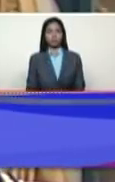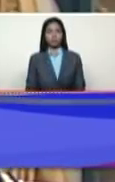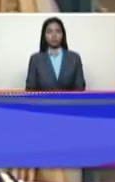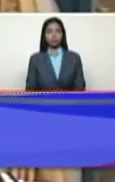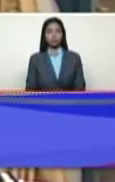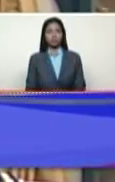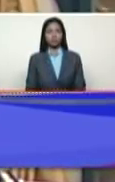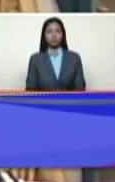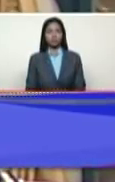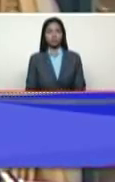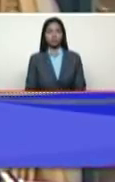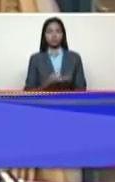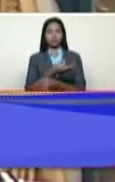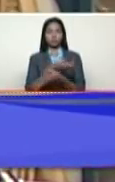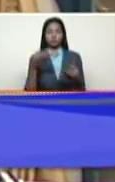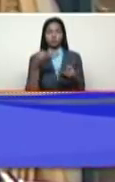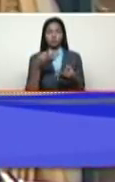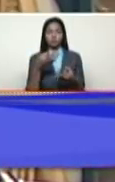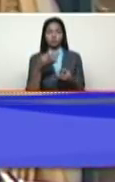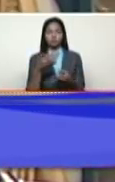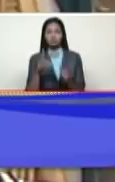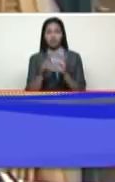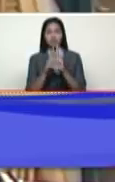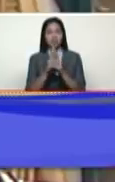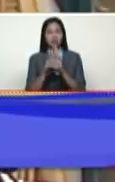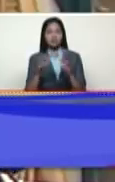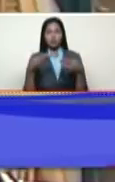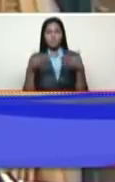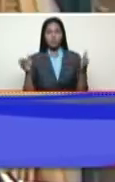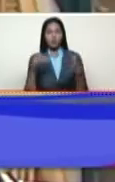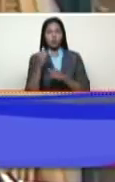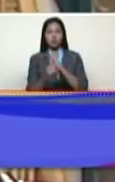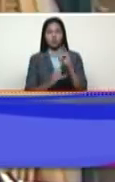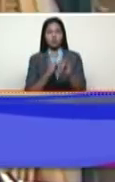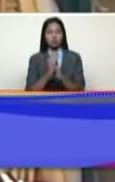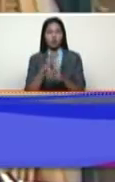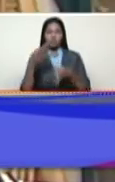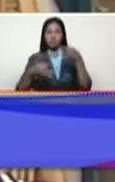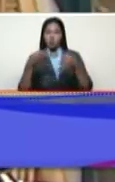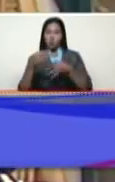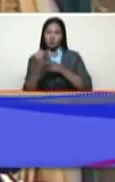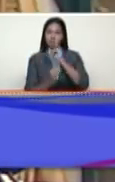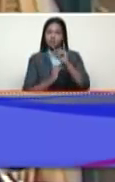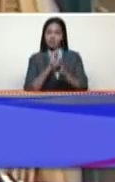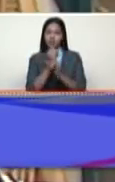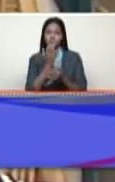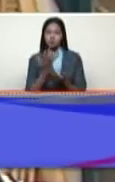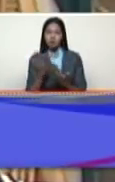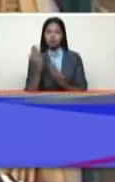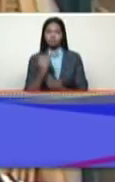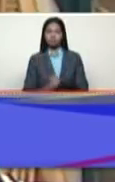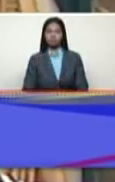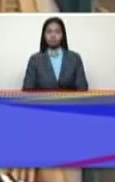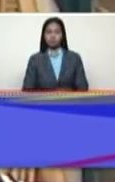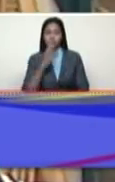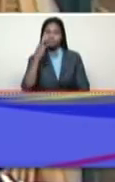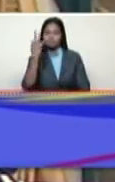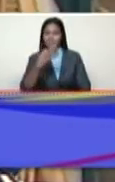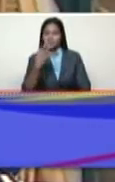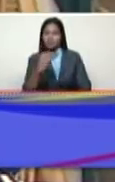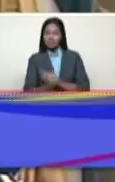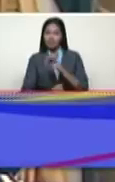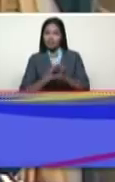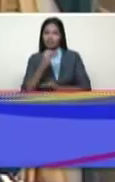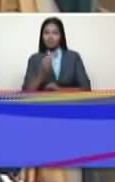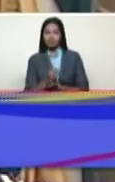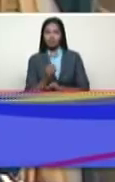Una clase magistral de derecho público internacional, de justicia internacional, de verdad